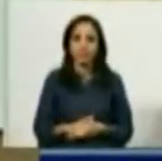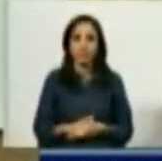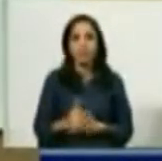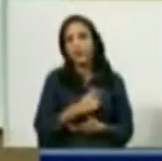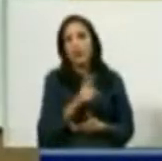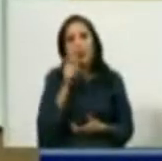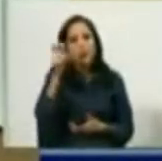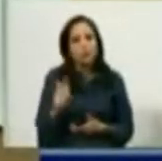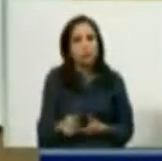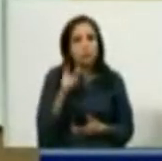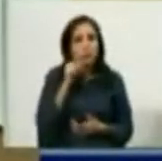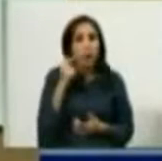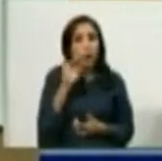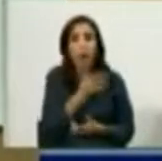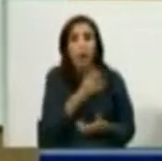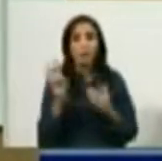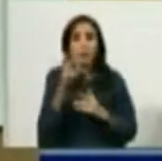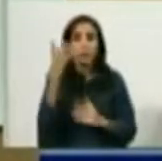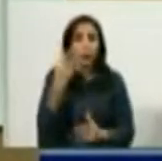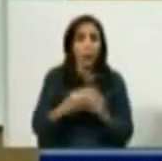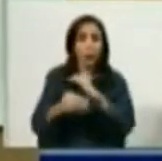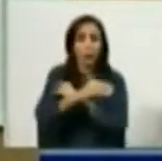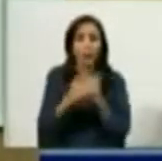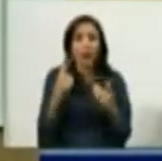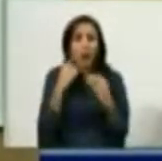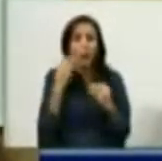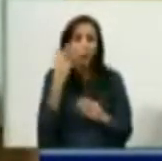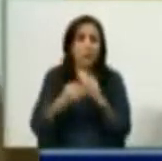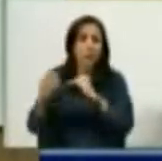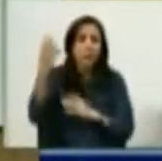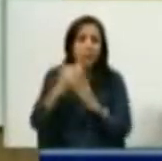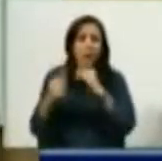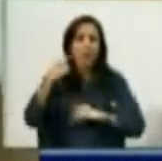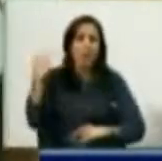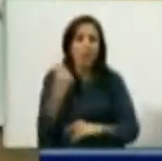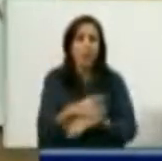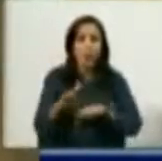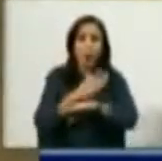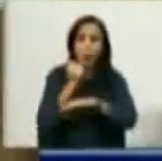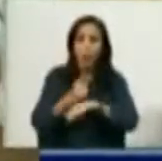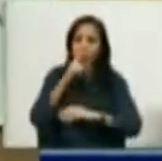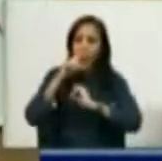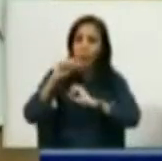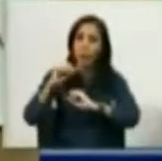Mike pompeo los venezolanos huyen del déspota y dictador en Venezuela